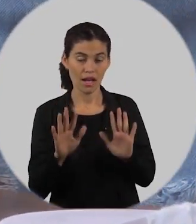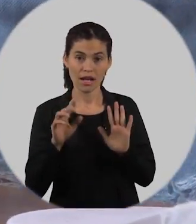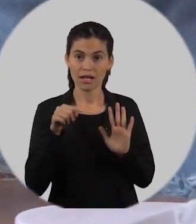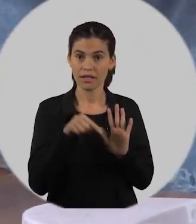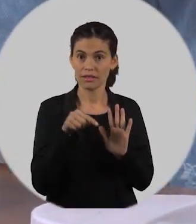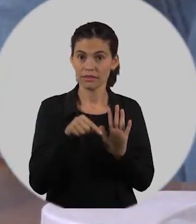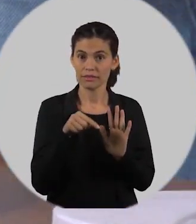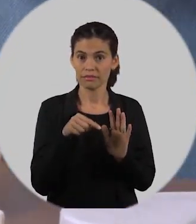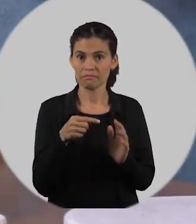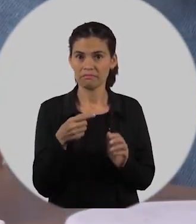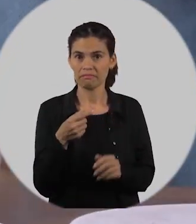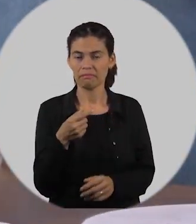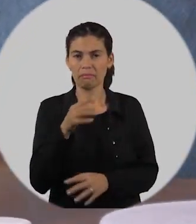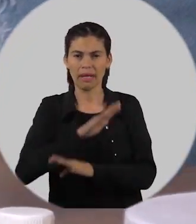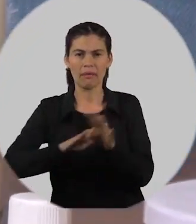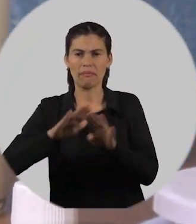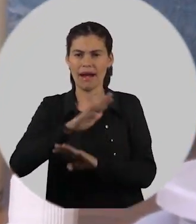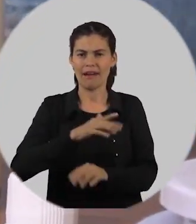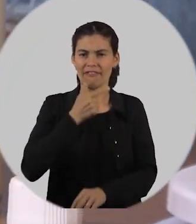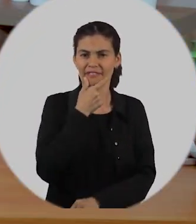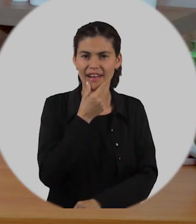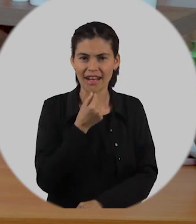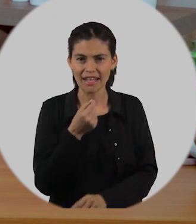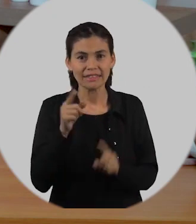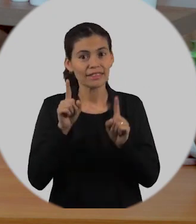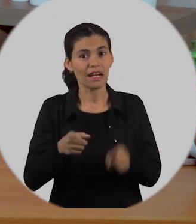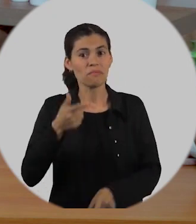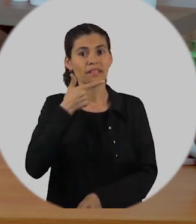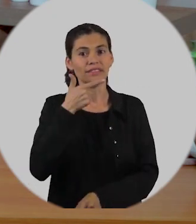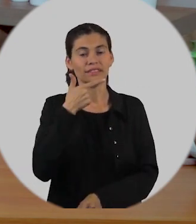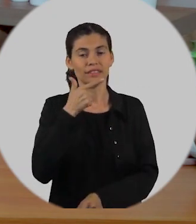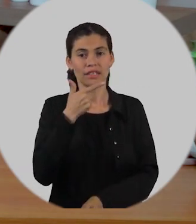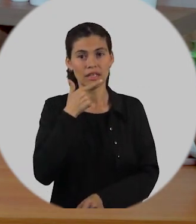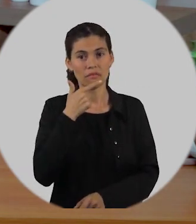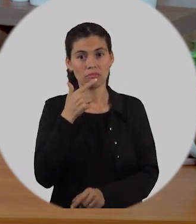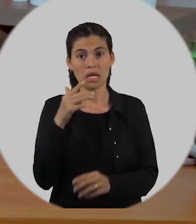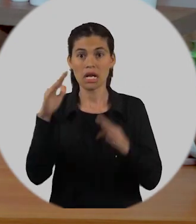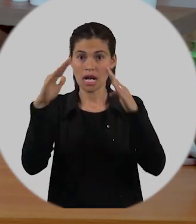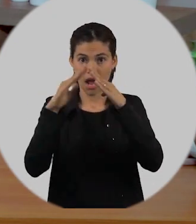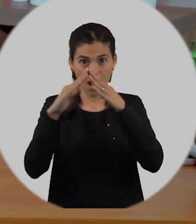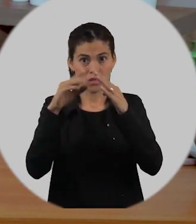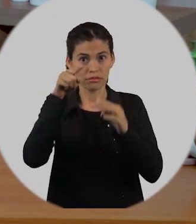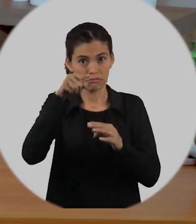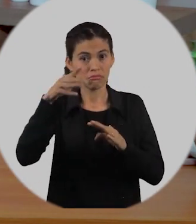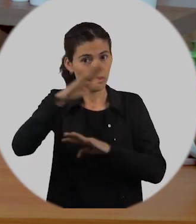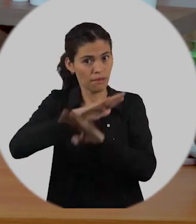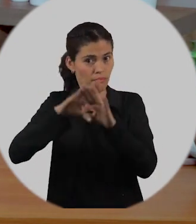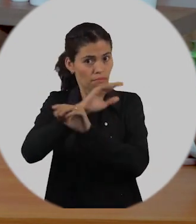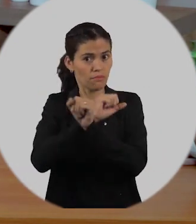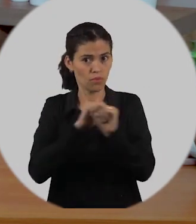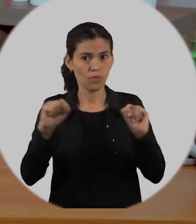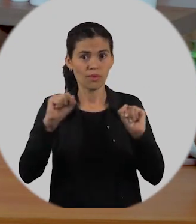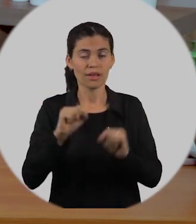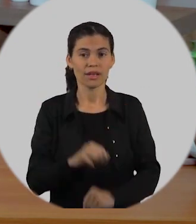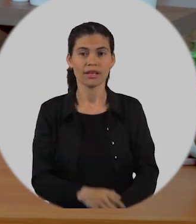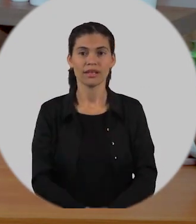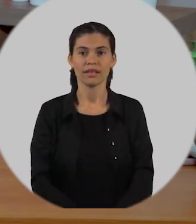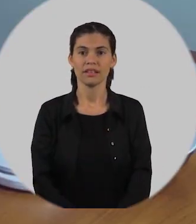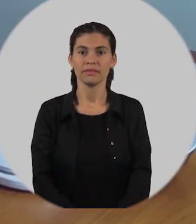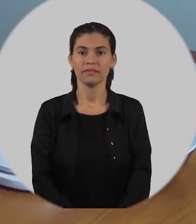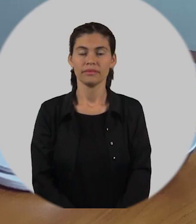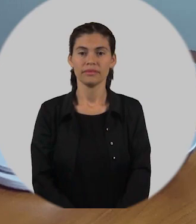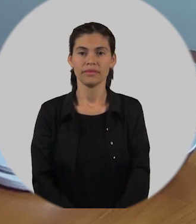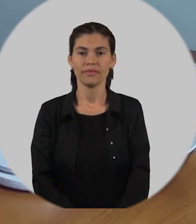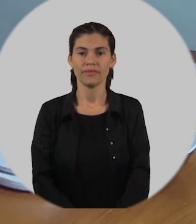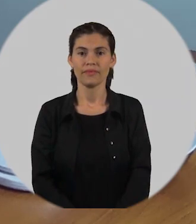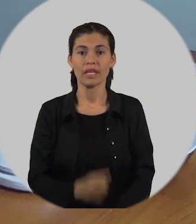De esta manera es muy fácil, es súper sencillo y podés hacerlo vos en tu casa.